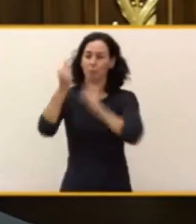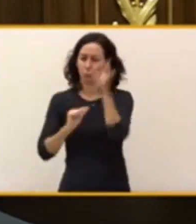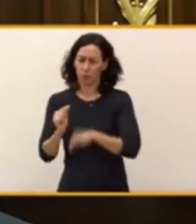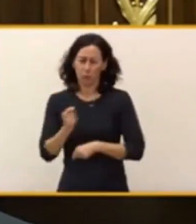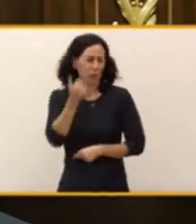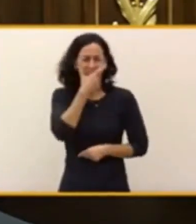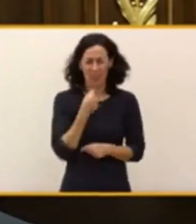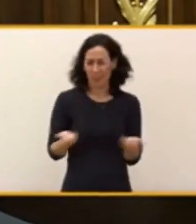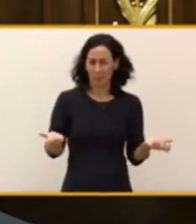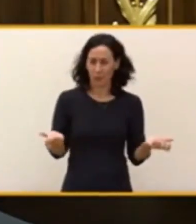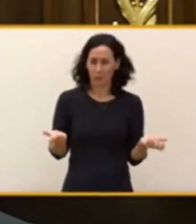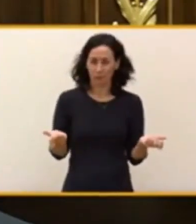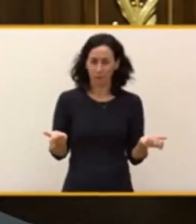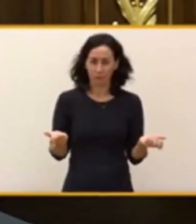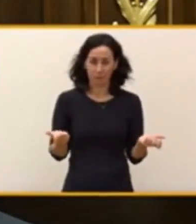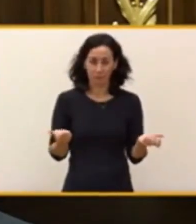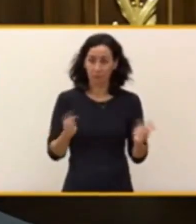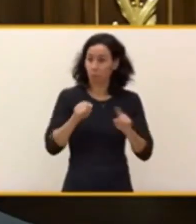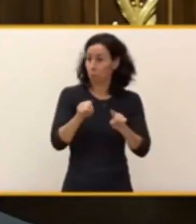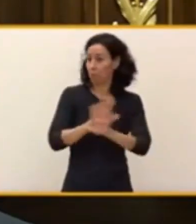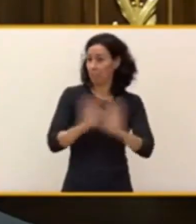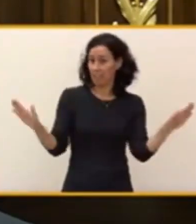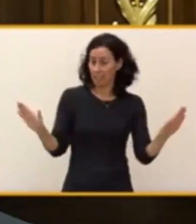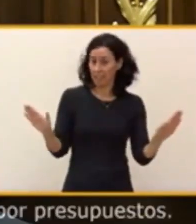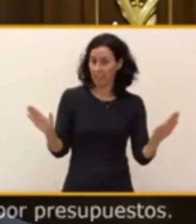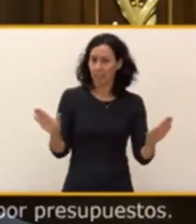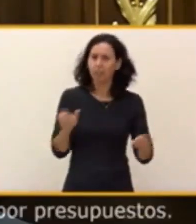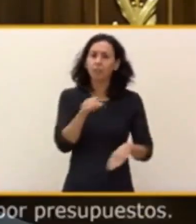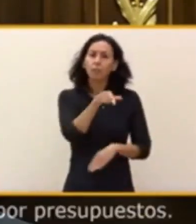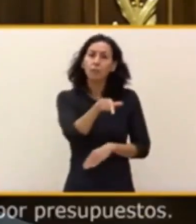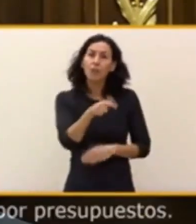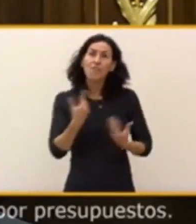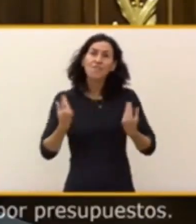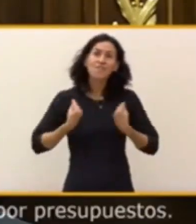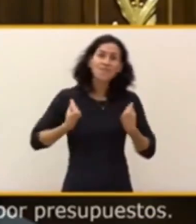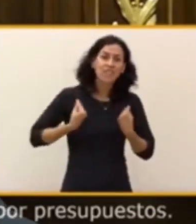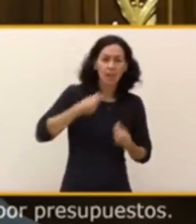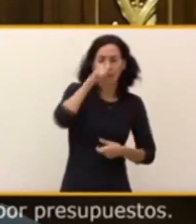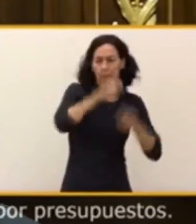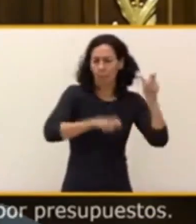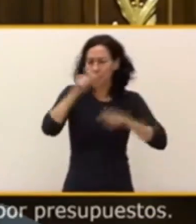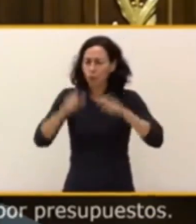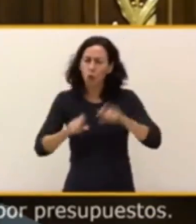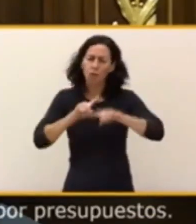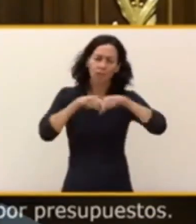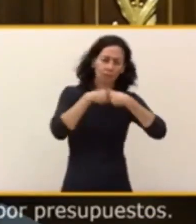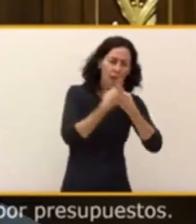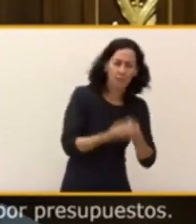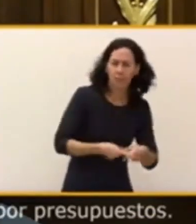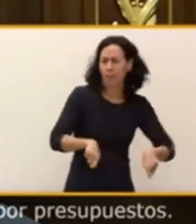Así quedan las vidas truncadas, el dolor de las familias y el error de la alternativa. Pues le diré una cosa.